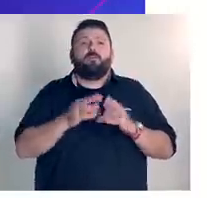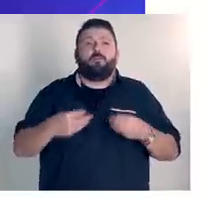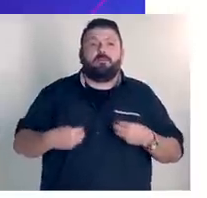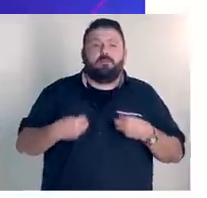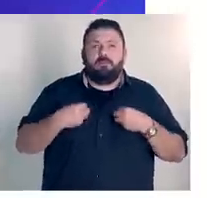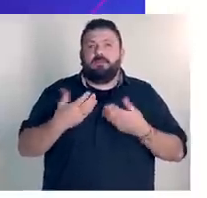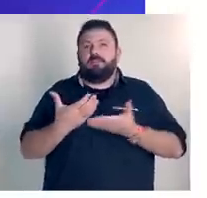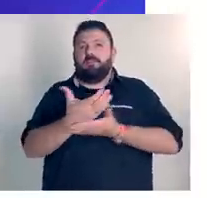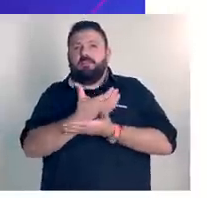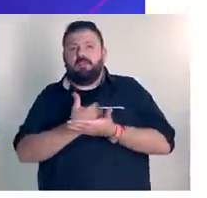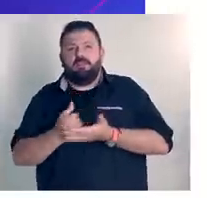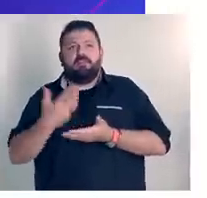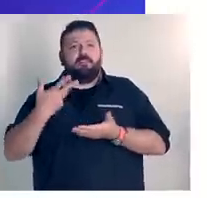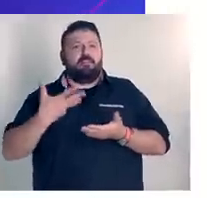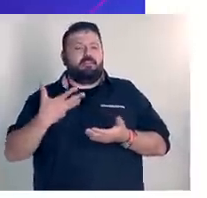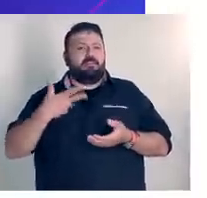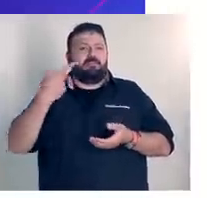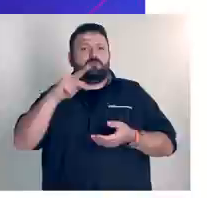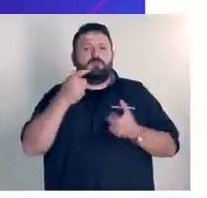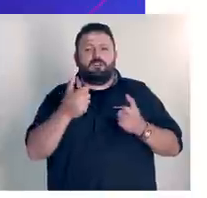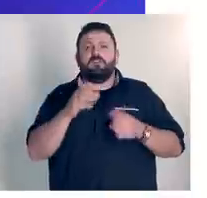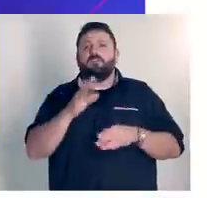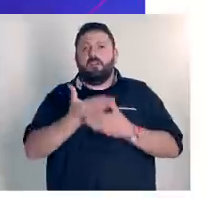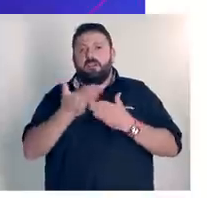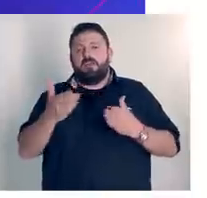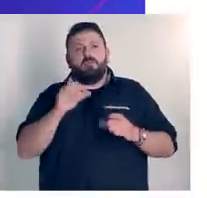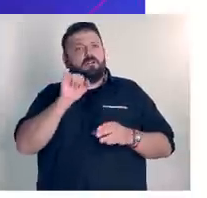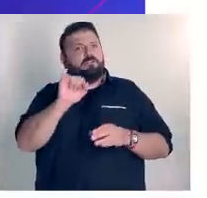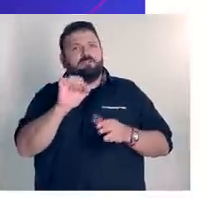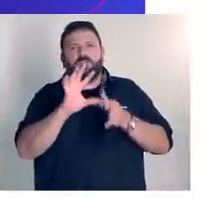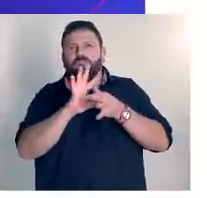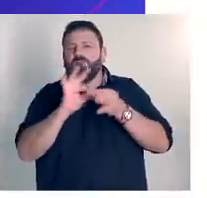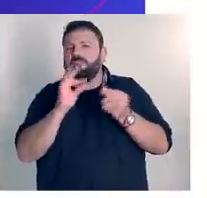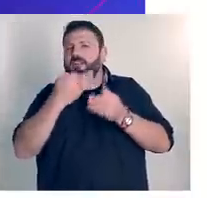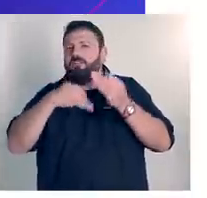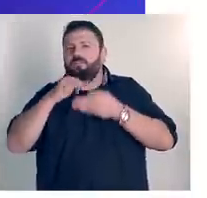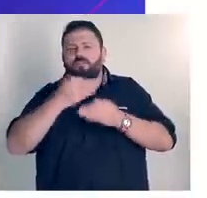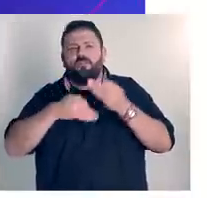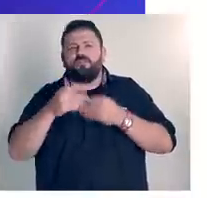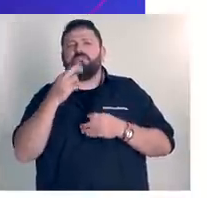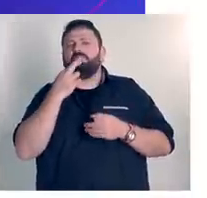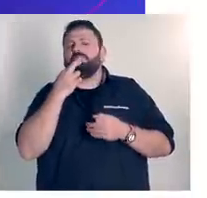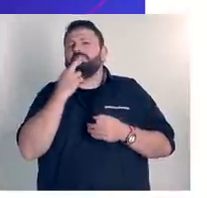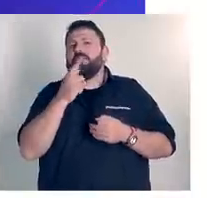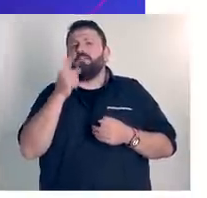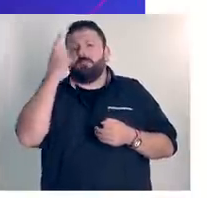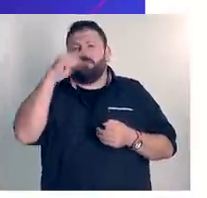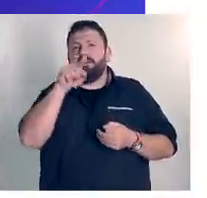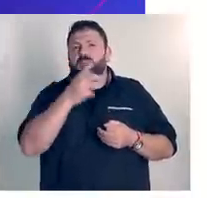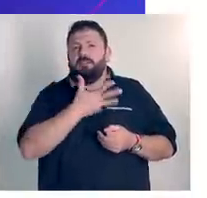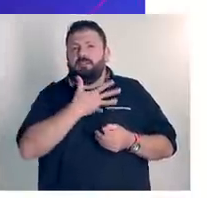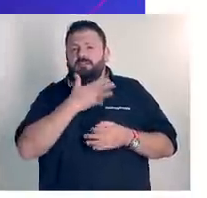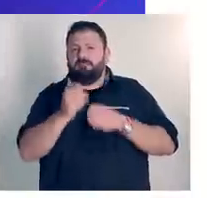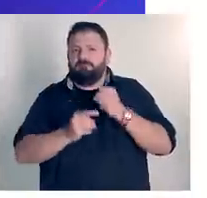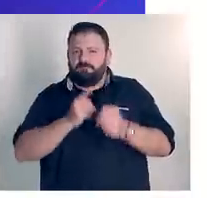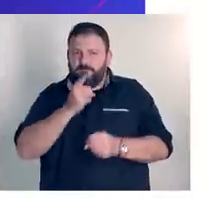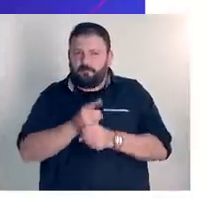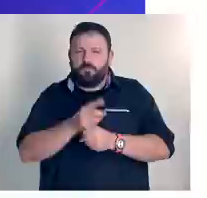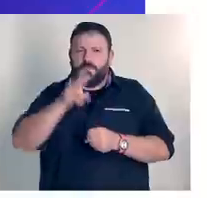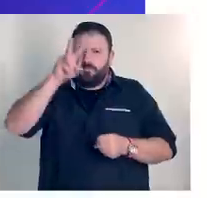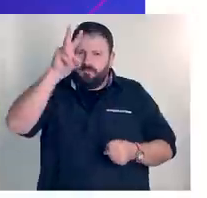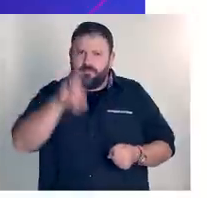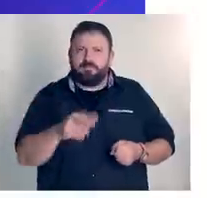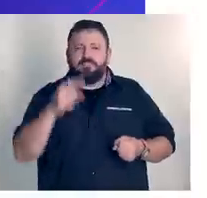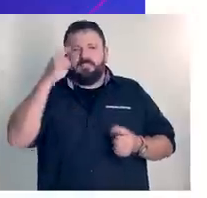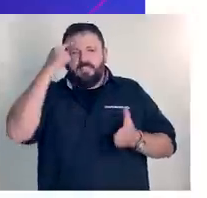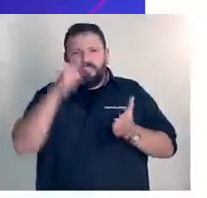ingresos, y ahora sí van a prestar más atención. Y qué mejor que sean ustedes con una oportunidad real de poder crear